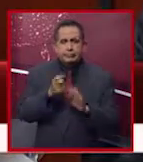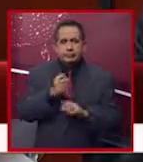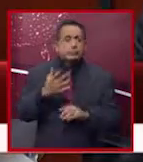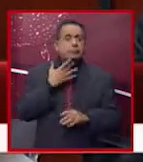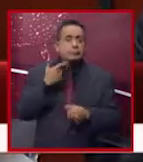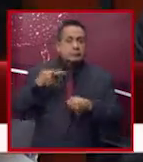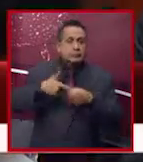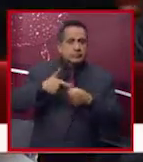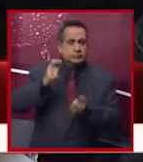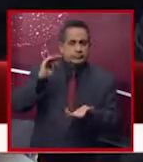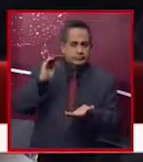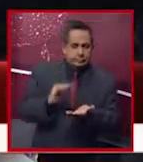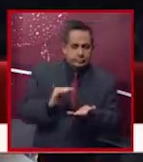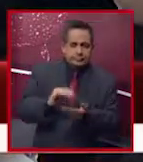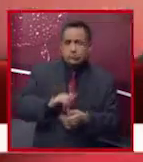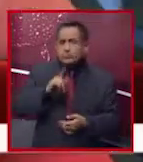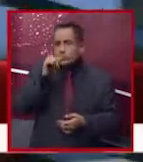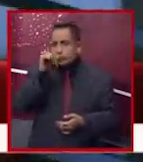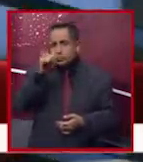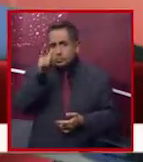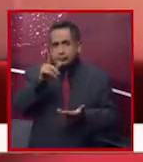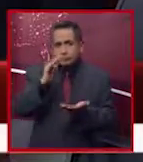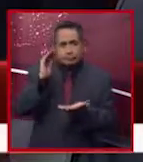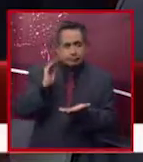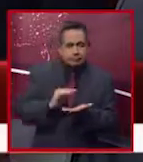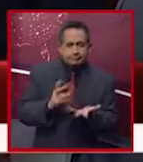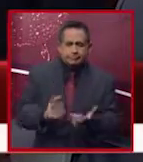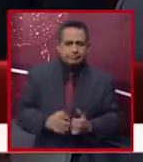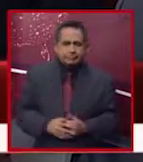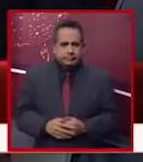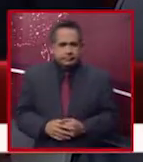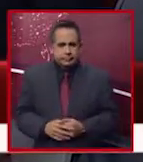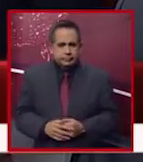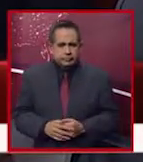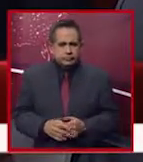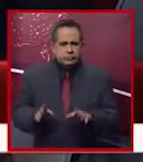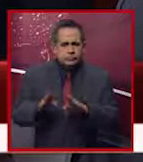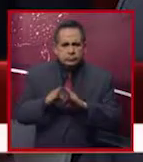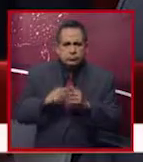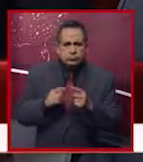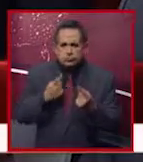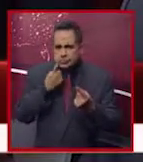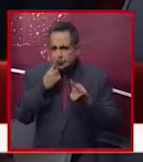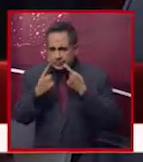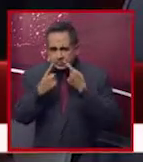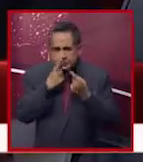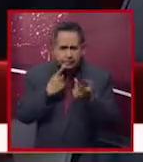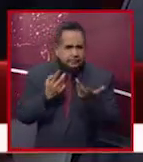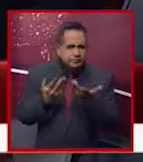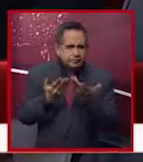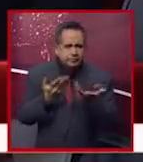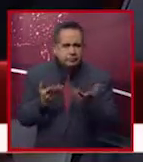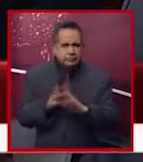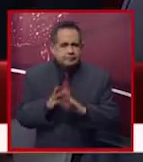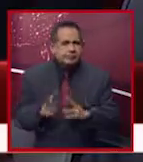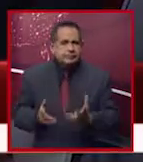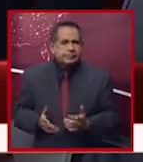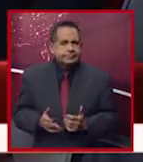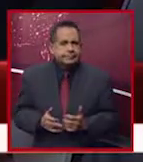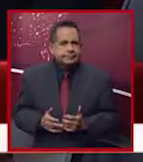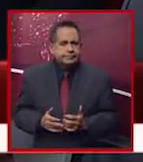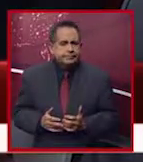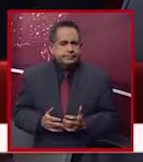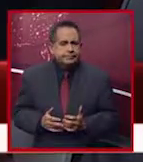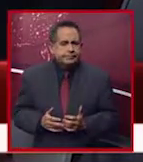de la gasolina y de la luz eléctrica. ¿Cómo conciliamos esta necesidad de